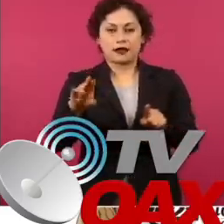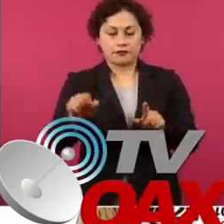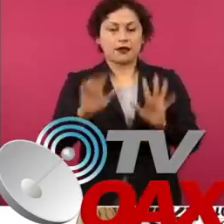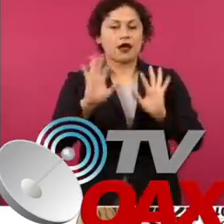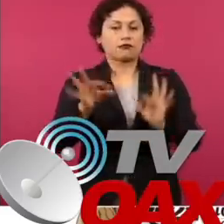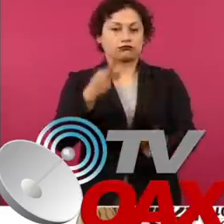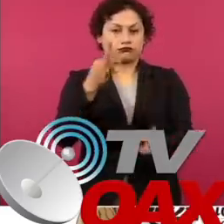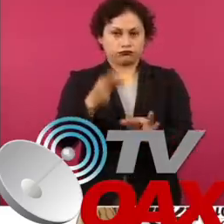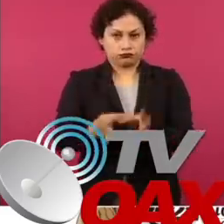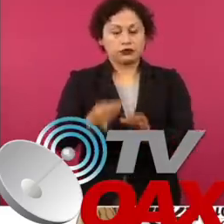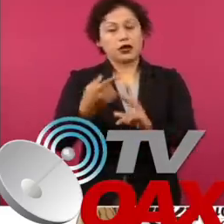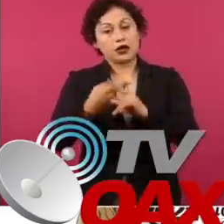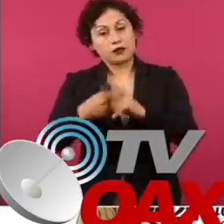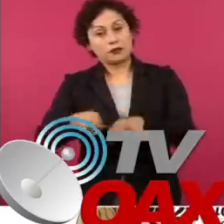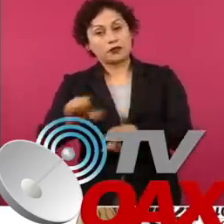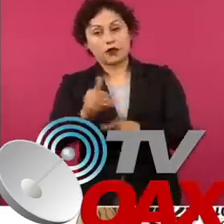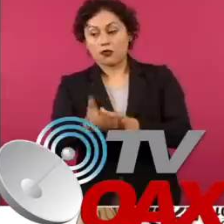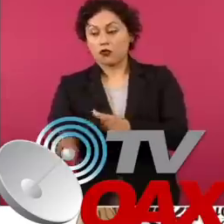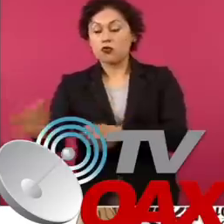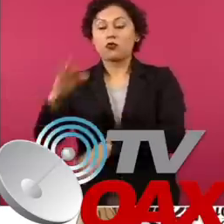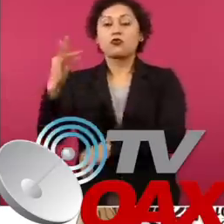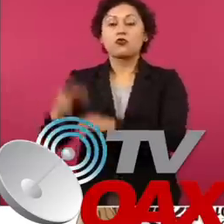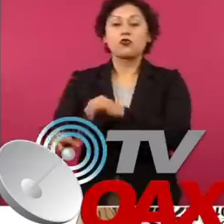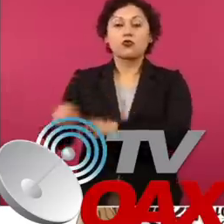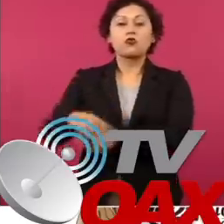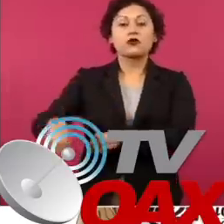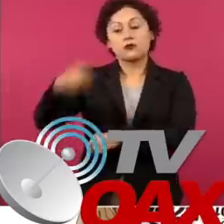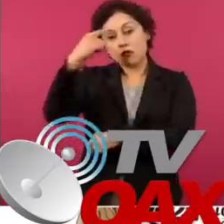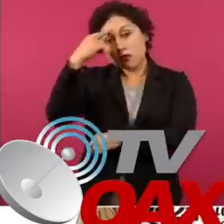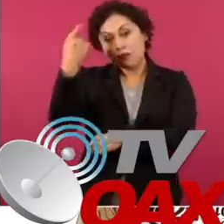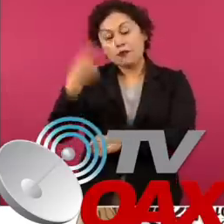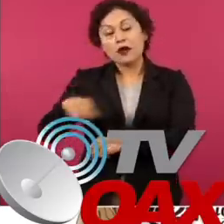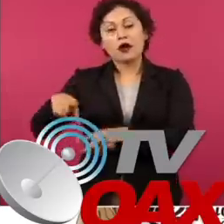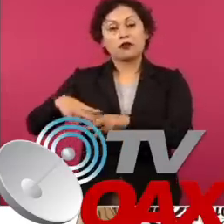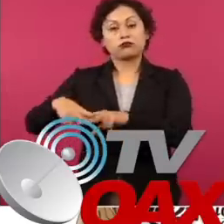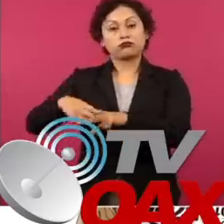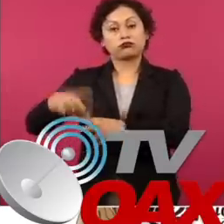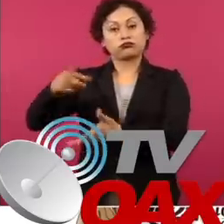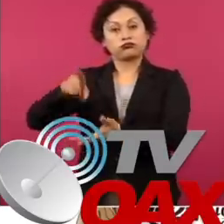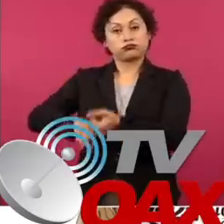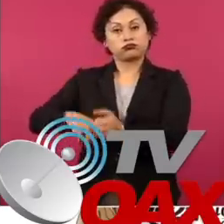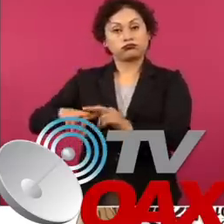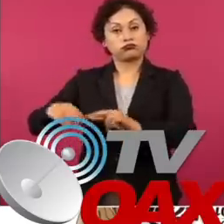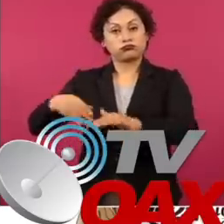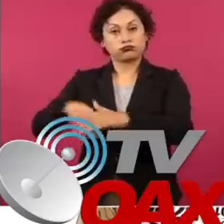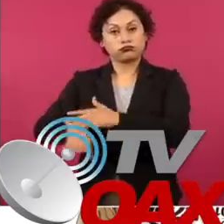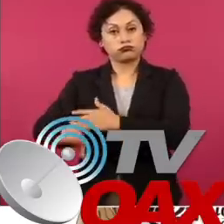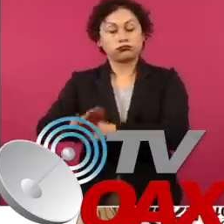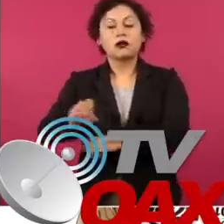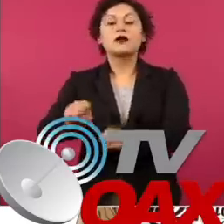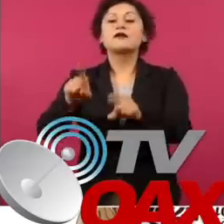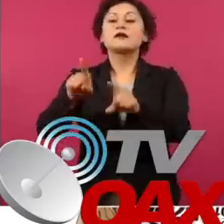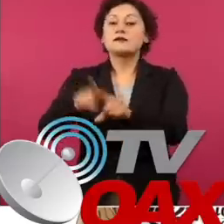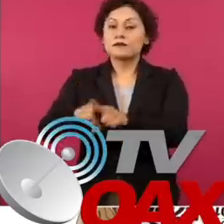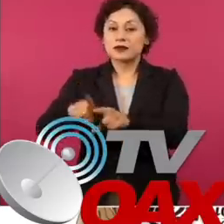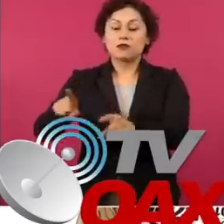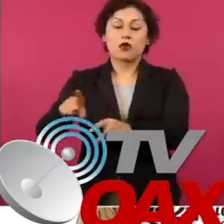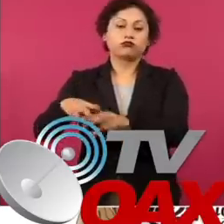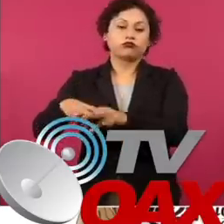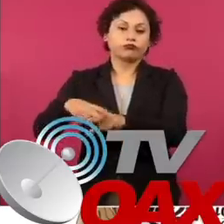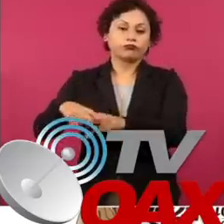trabajos sobre las vías para la liberación de esfuerzos internos de los rieles y la instalación de juntas de dilatación y el ajuste